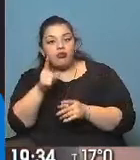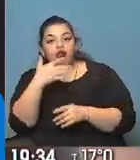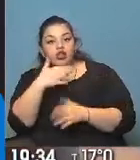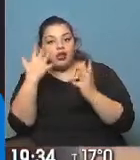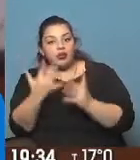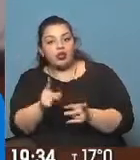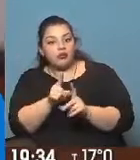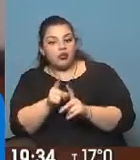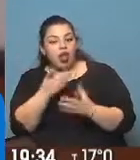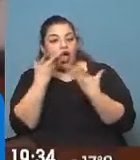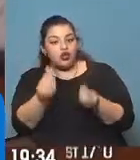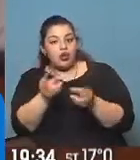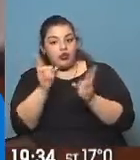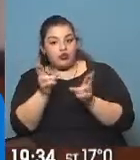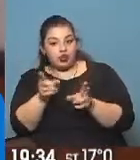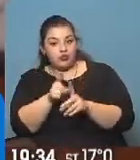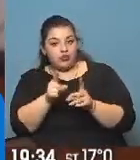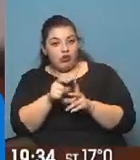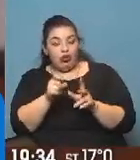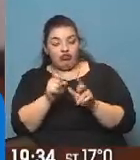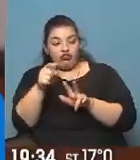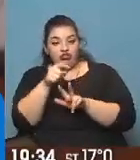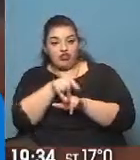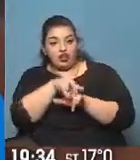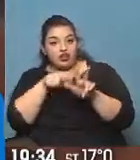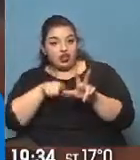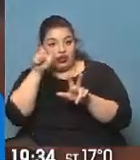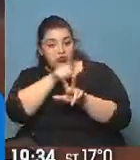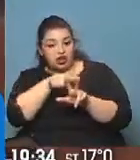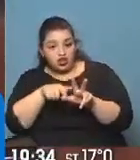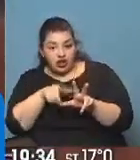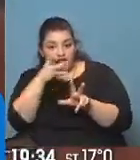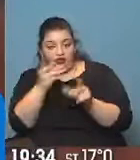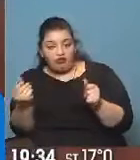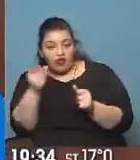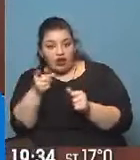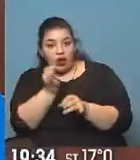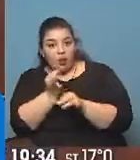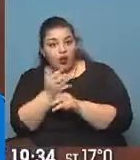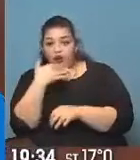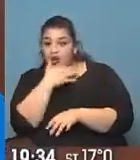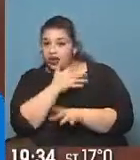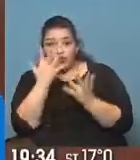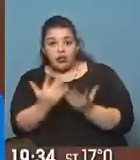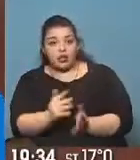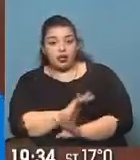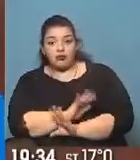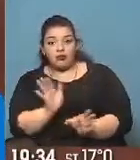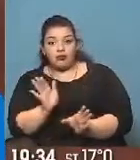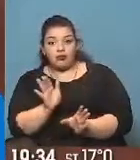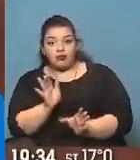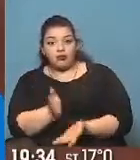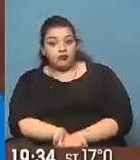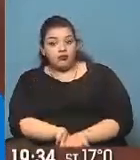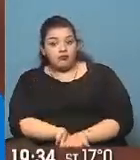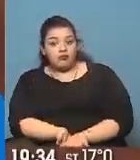porque siete de cada tres personas que terminan la escuela media no comprende matemáticas no comprende operaciones sencillas